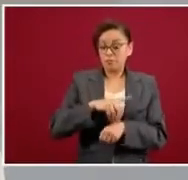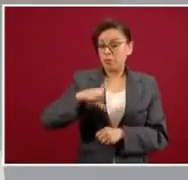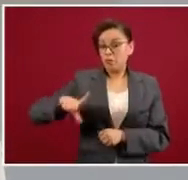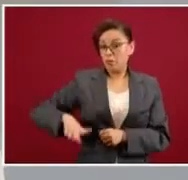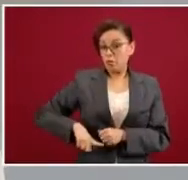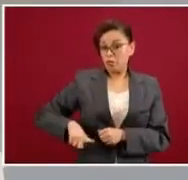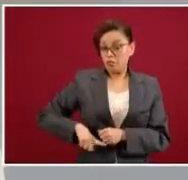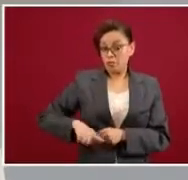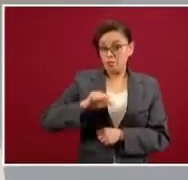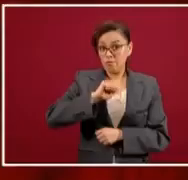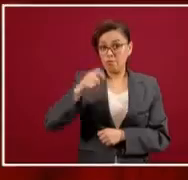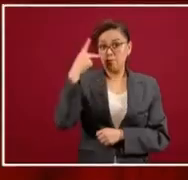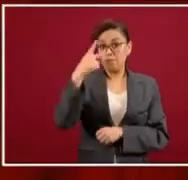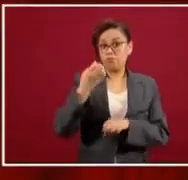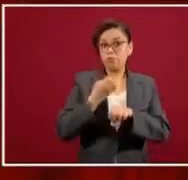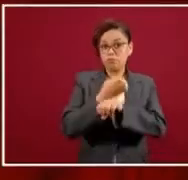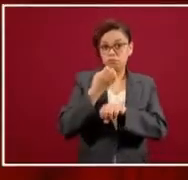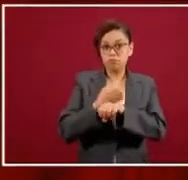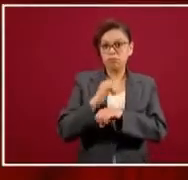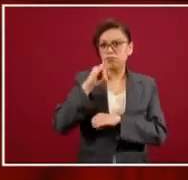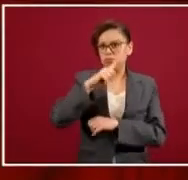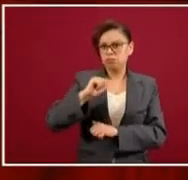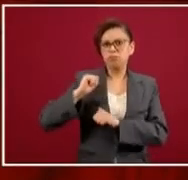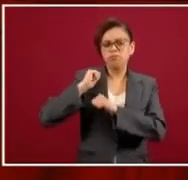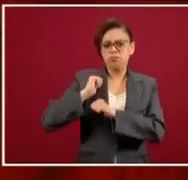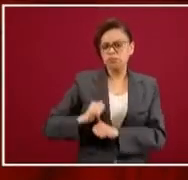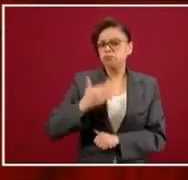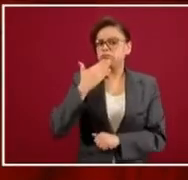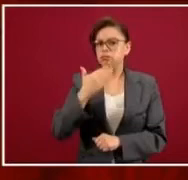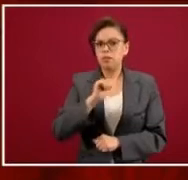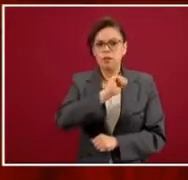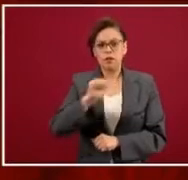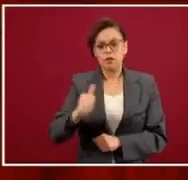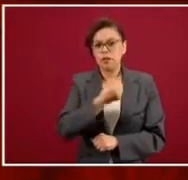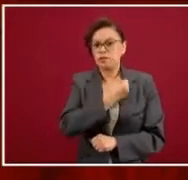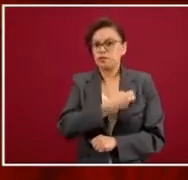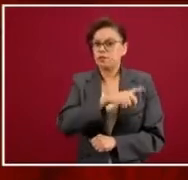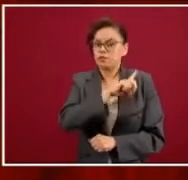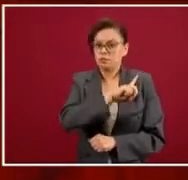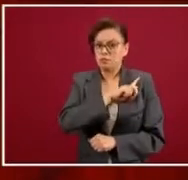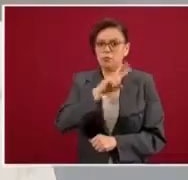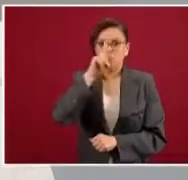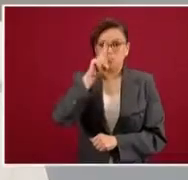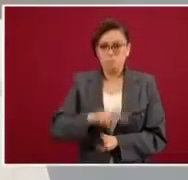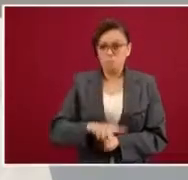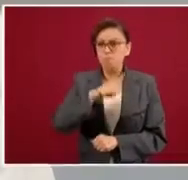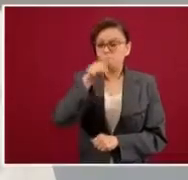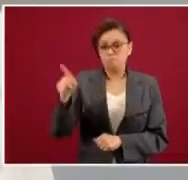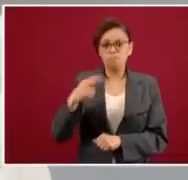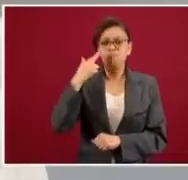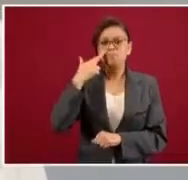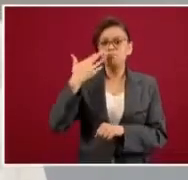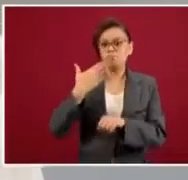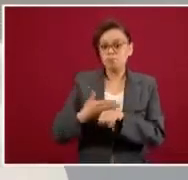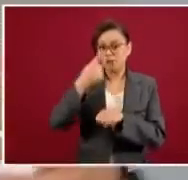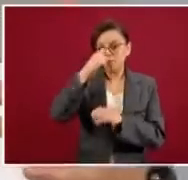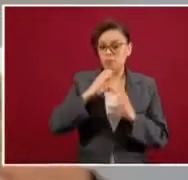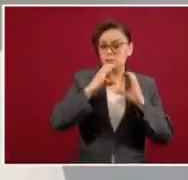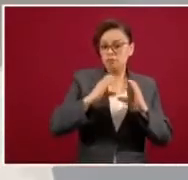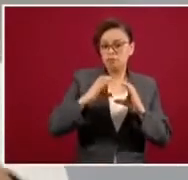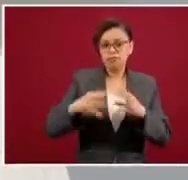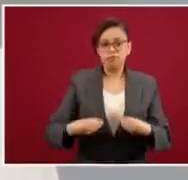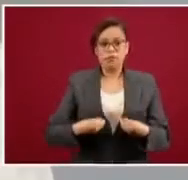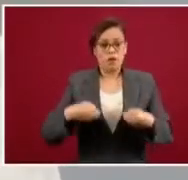gobiernos estatales son autoridades sanitarias, son autoridades de salud. Tienen responsabilidad sobre la integridad, la vida de